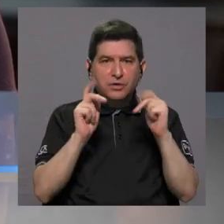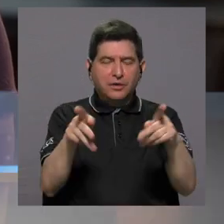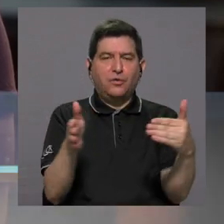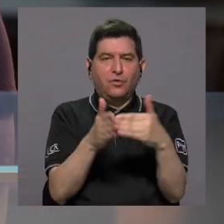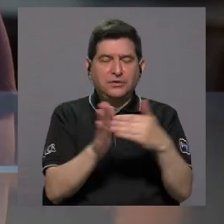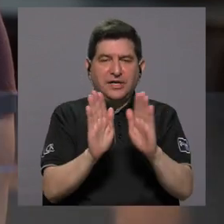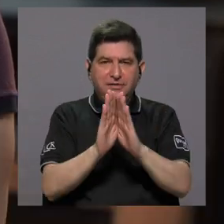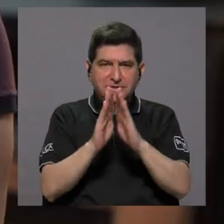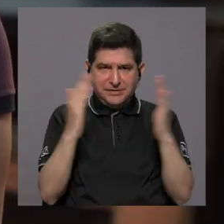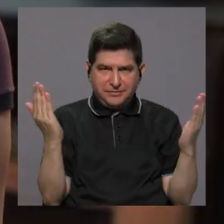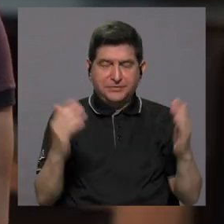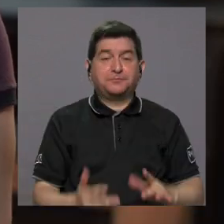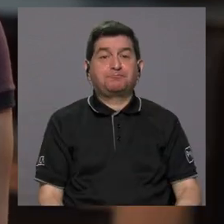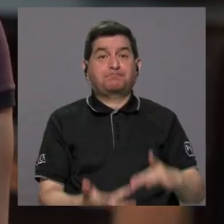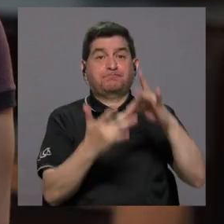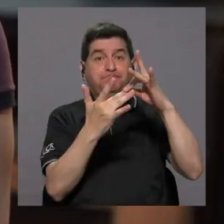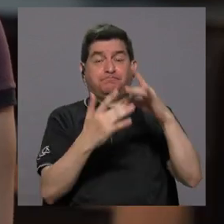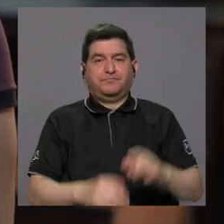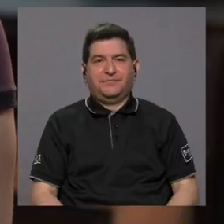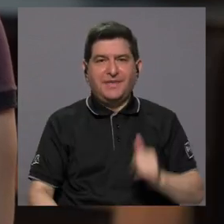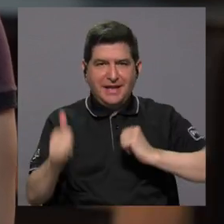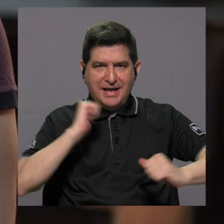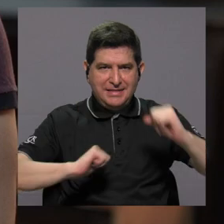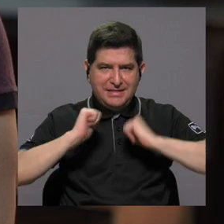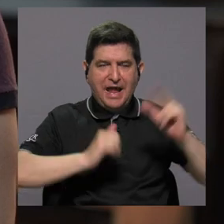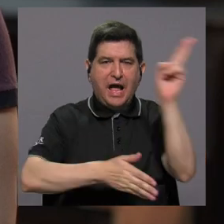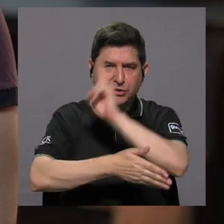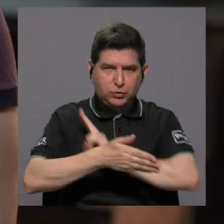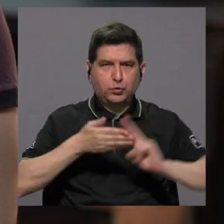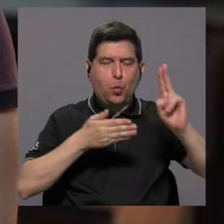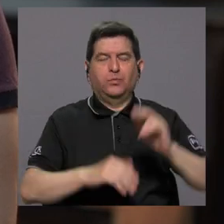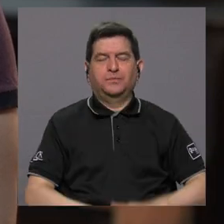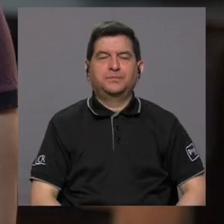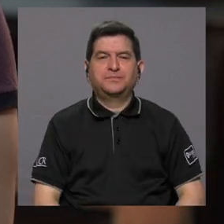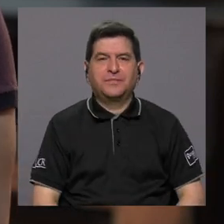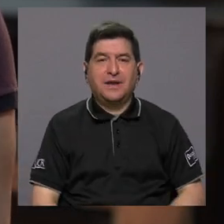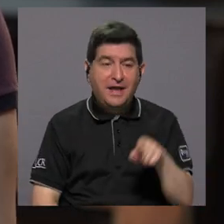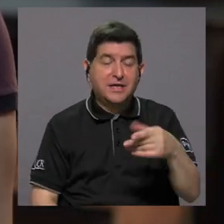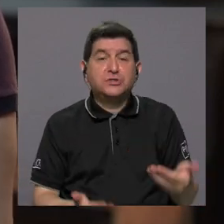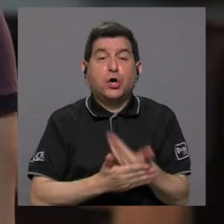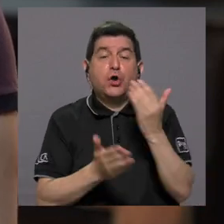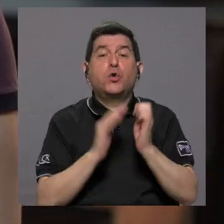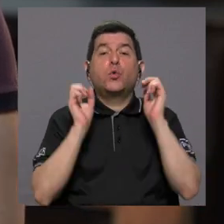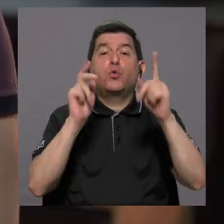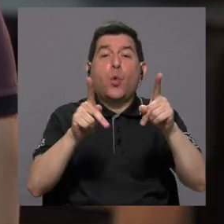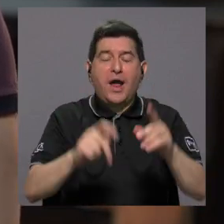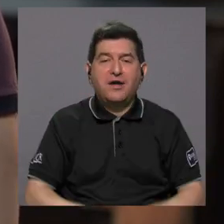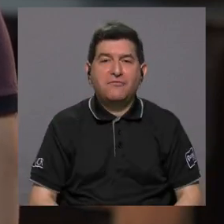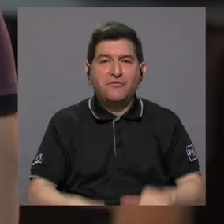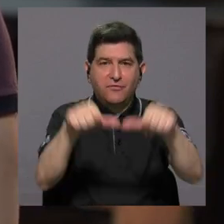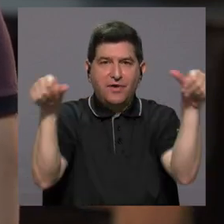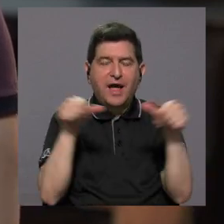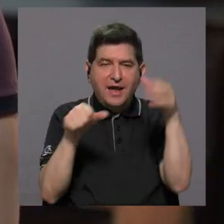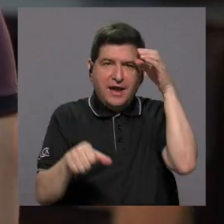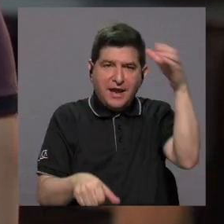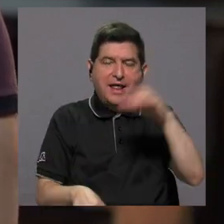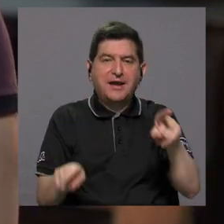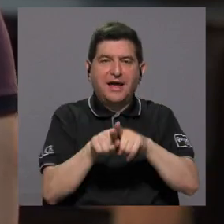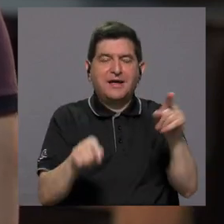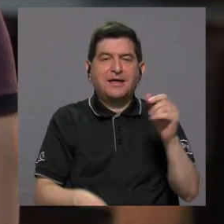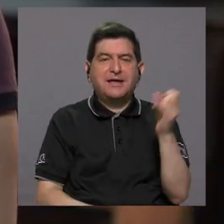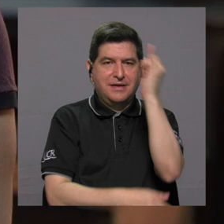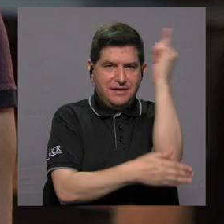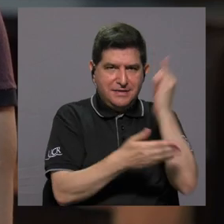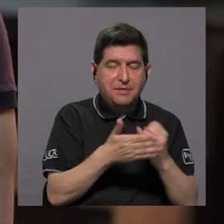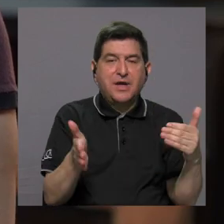de abrir las puertas otra vez, especialmente las puertas del teatro universitario. Así que es una nueva oportunidad para el sector cultura y el sector